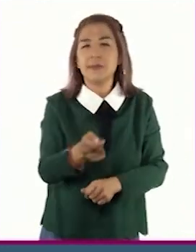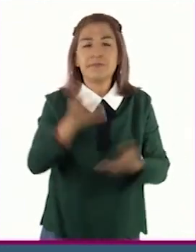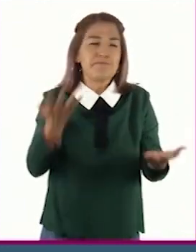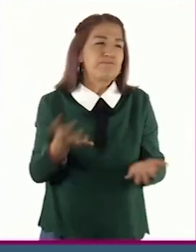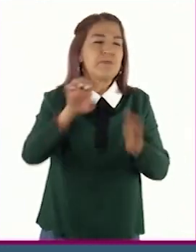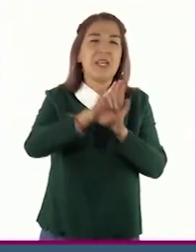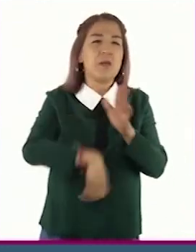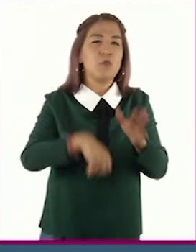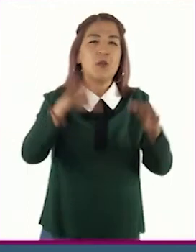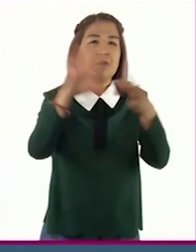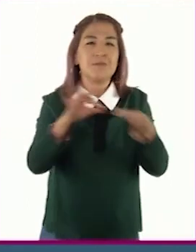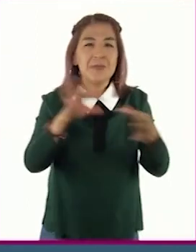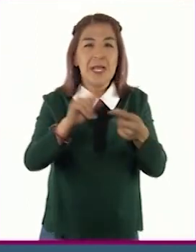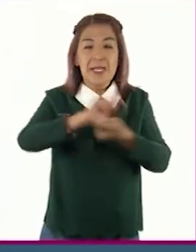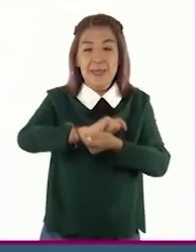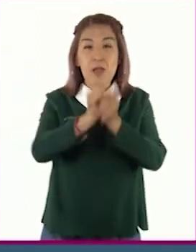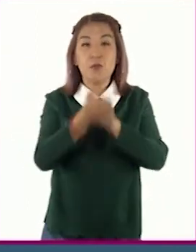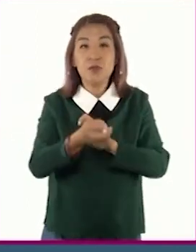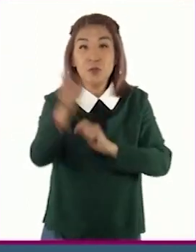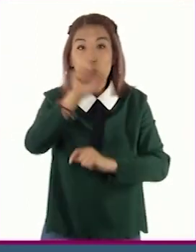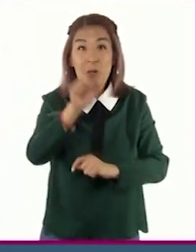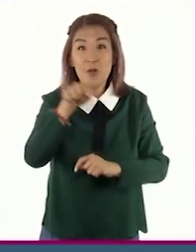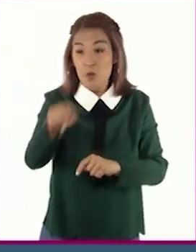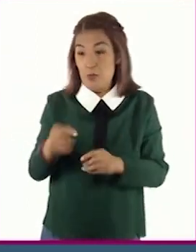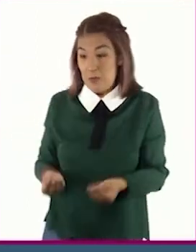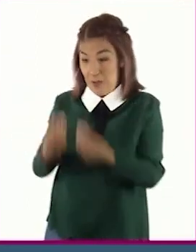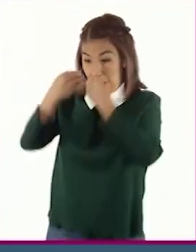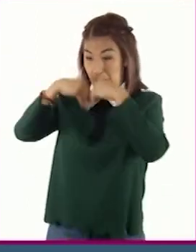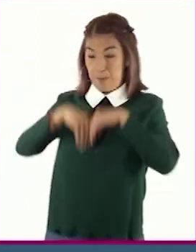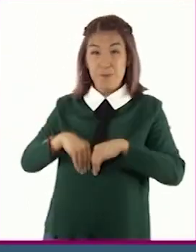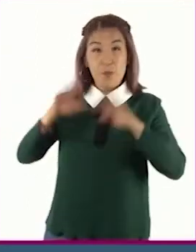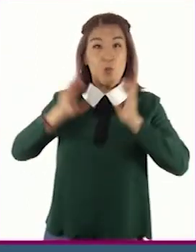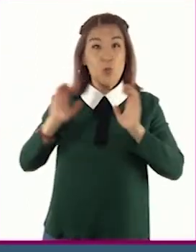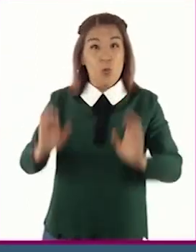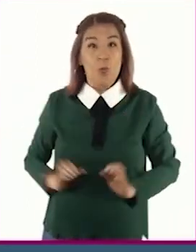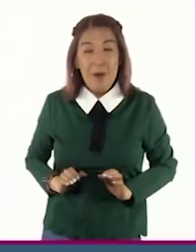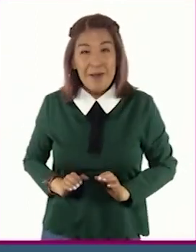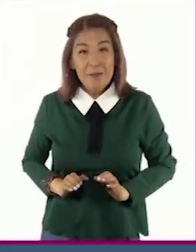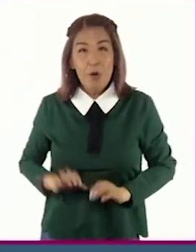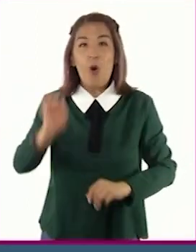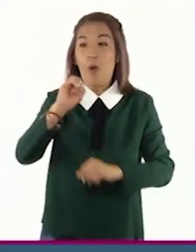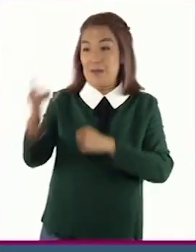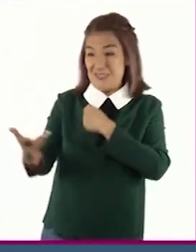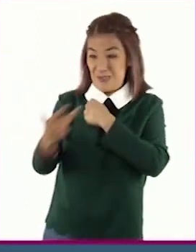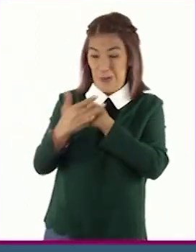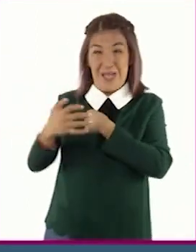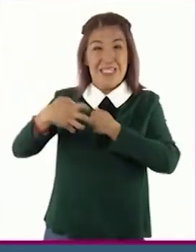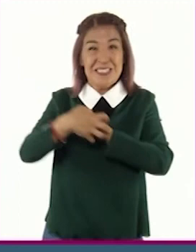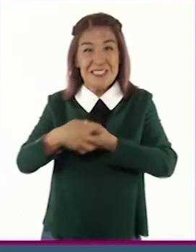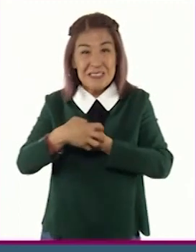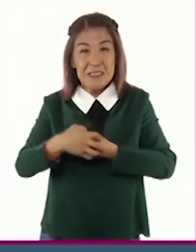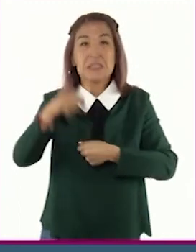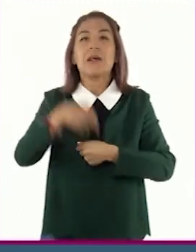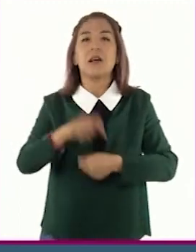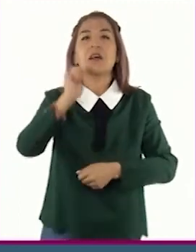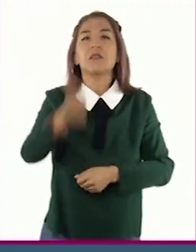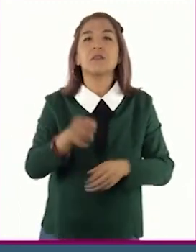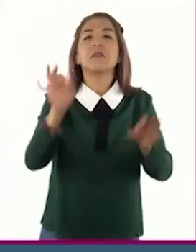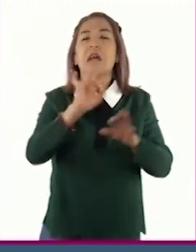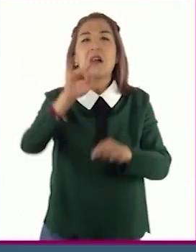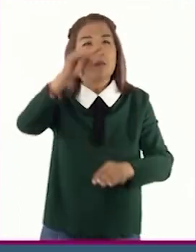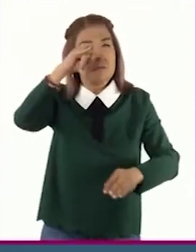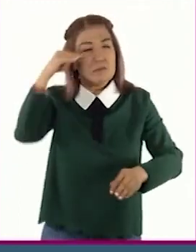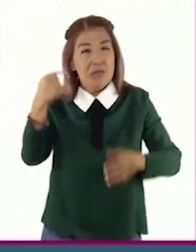en que estos compuestos al ingresar a nuestro organismo puedan o no atravesar, por ejemplo, membranas, es